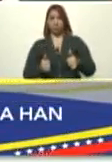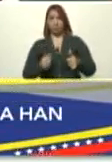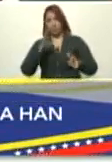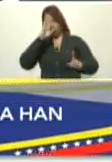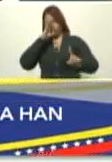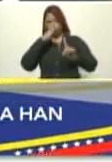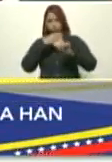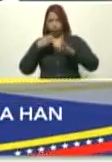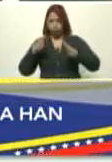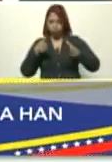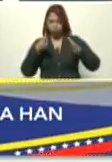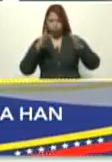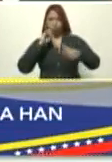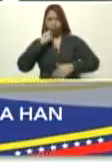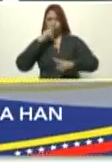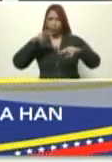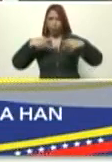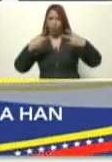nueva situación.